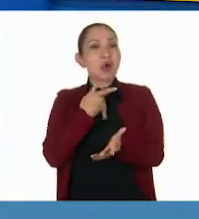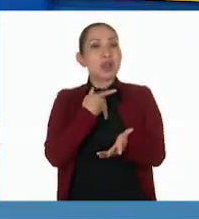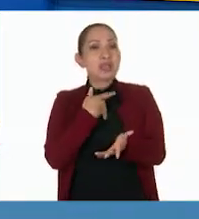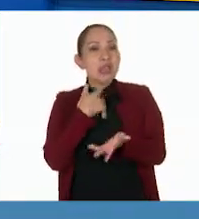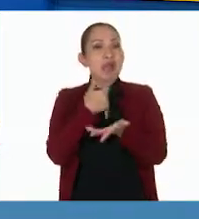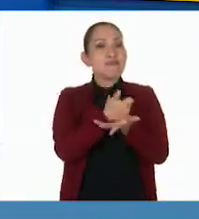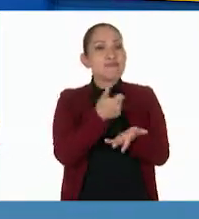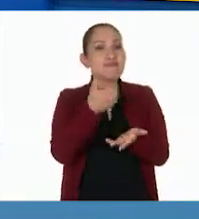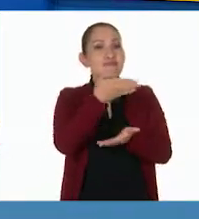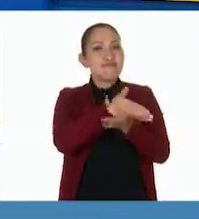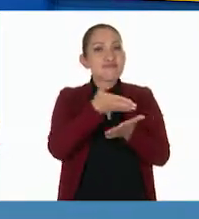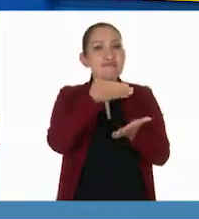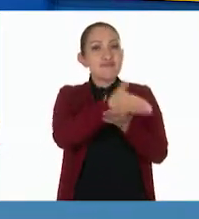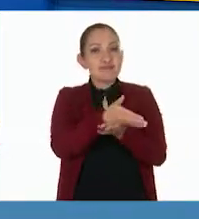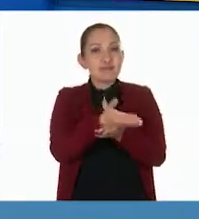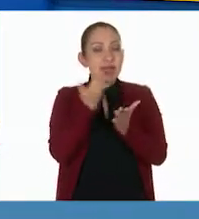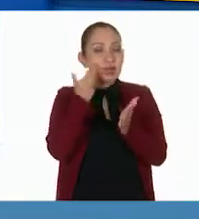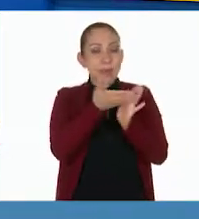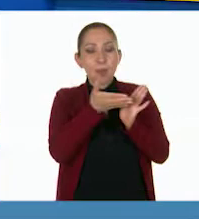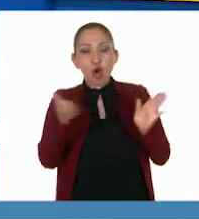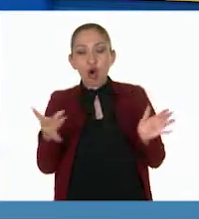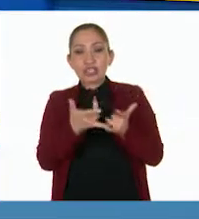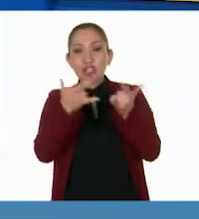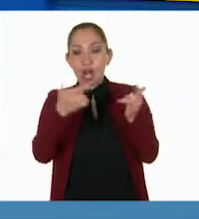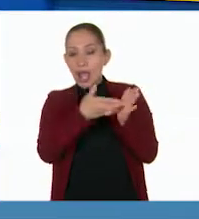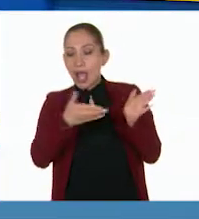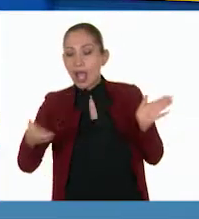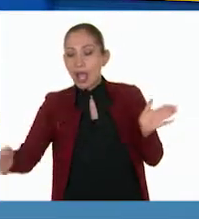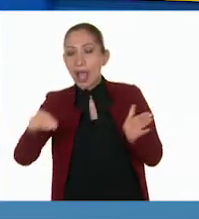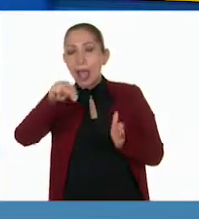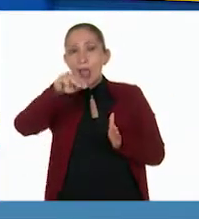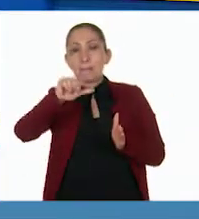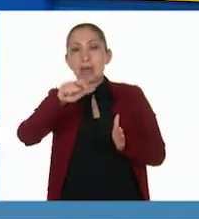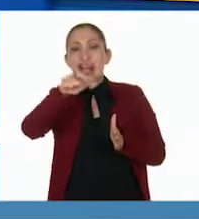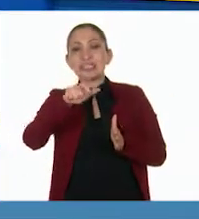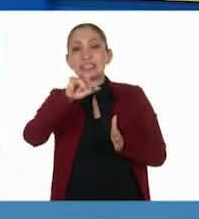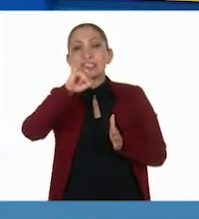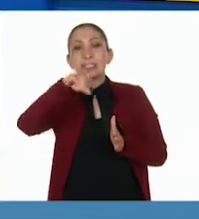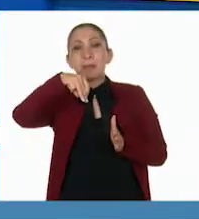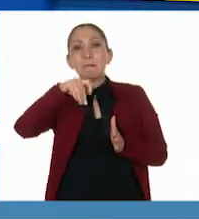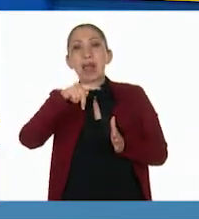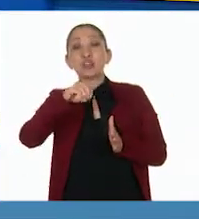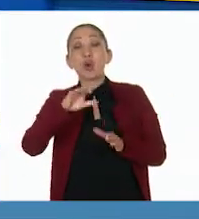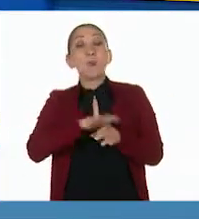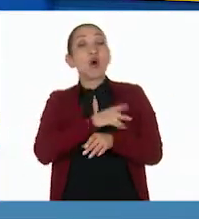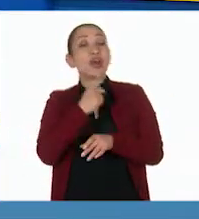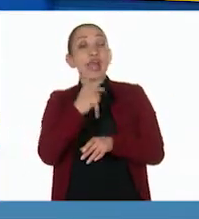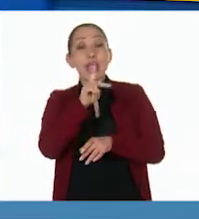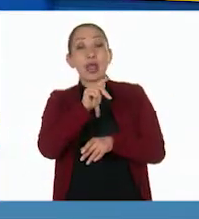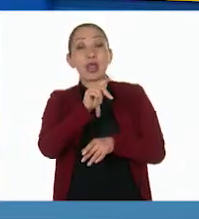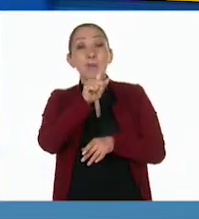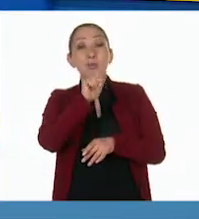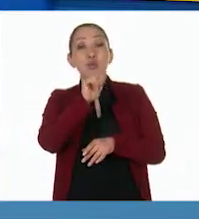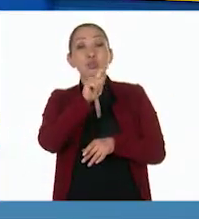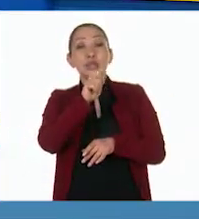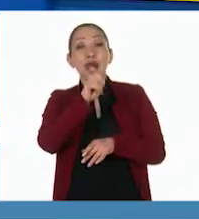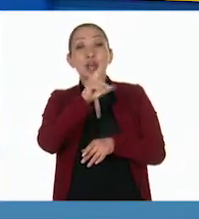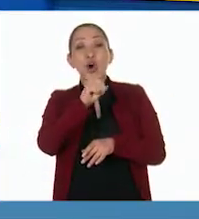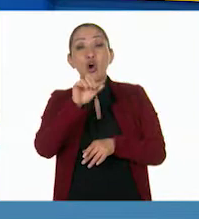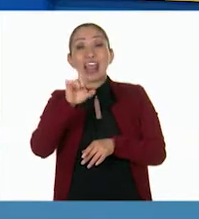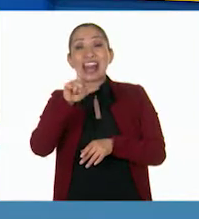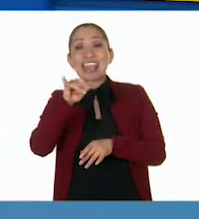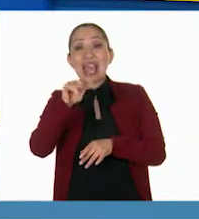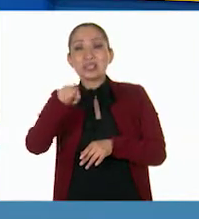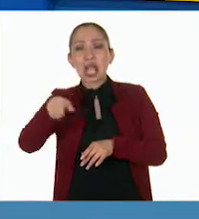política. Justamente este periodo de la historia se le conoce como Maximato porque Plutarco Elías Calles se había convertido en el jefe máximo